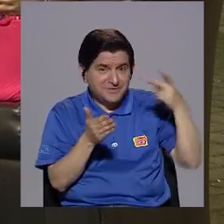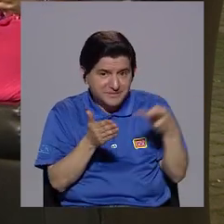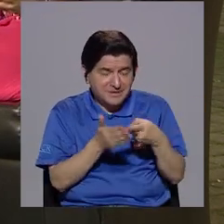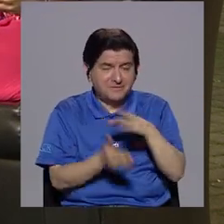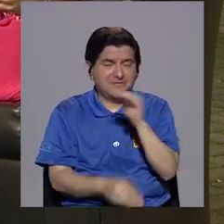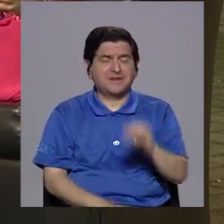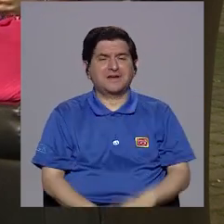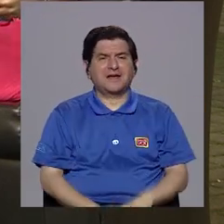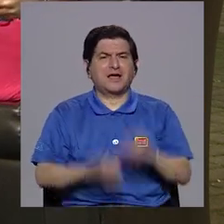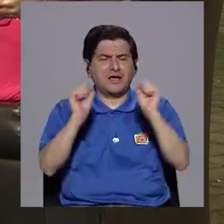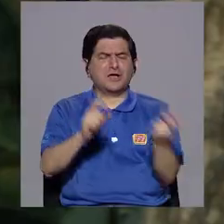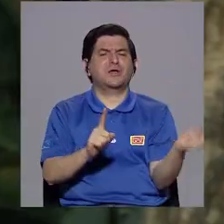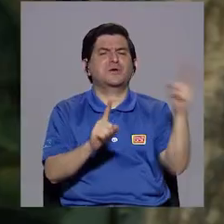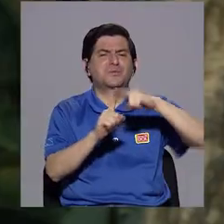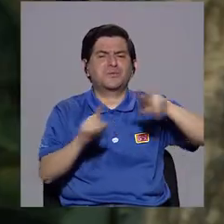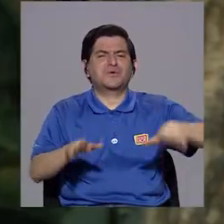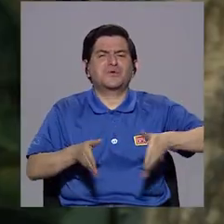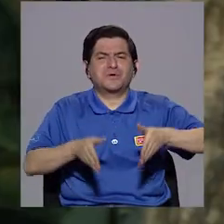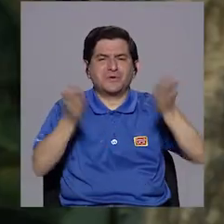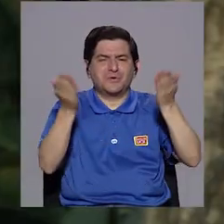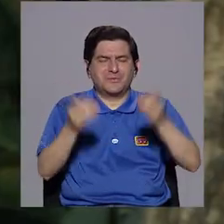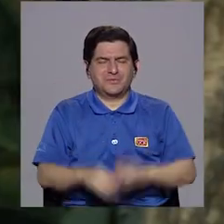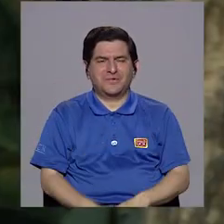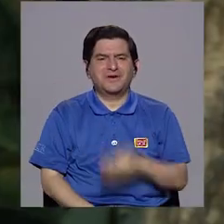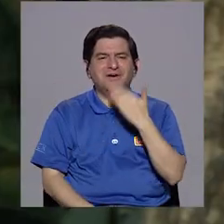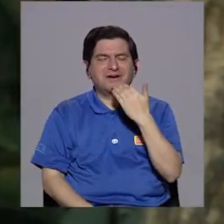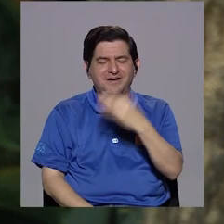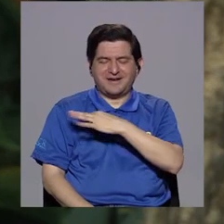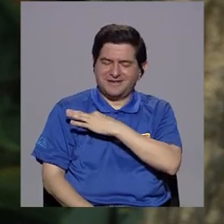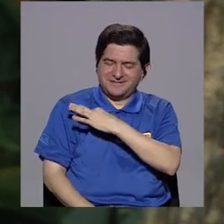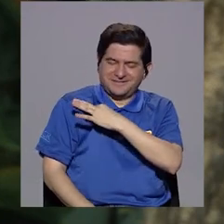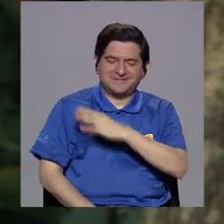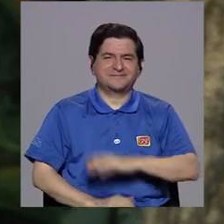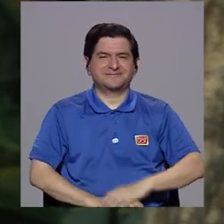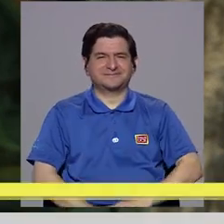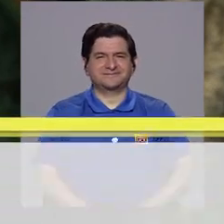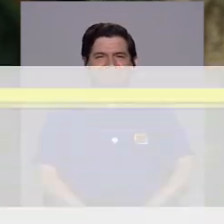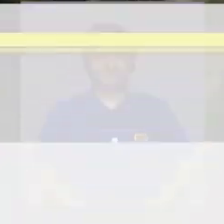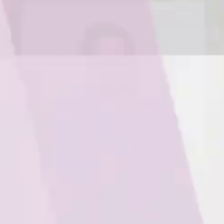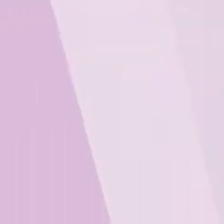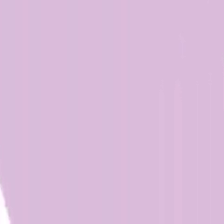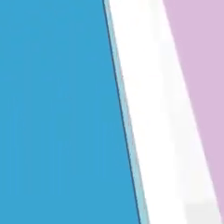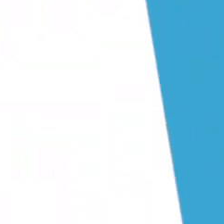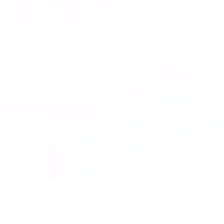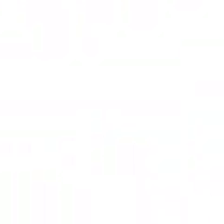que esto es y cómo puede aplicarse. Gracias a ustedes por la invitación. Okay.